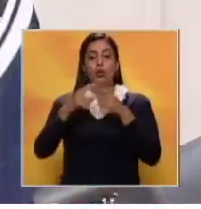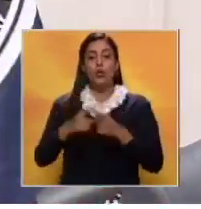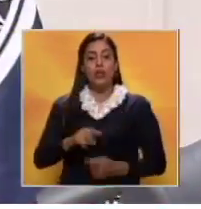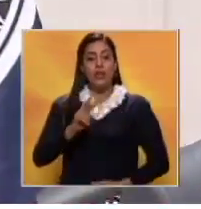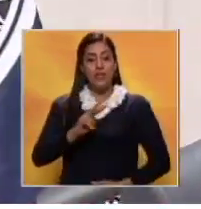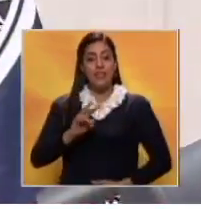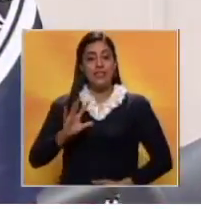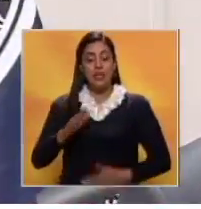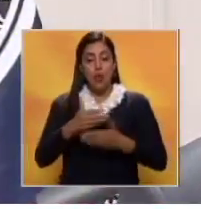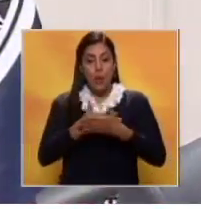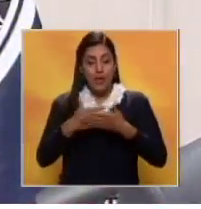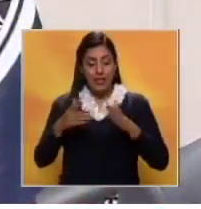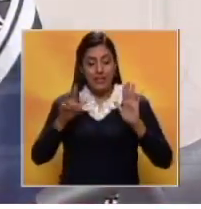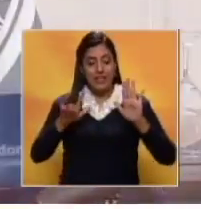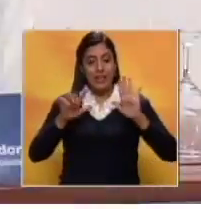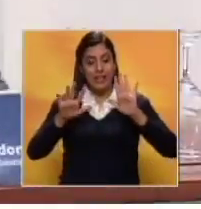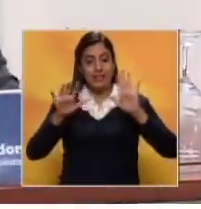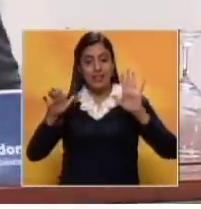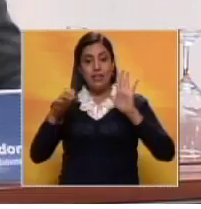de